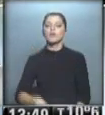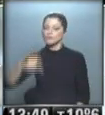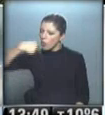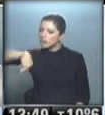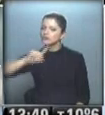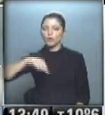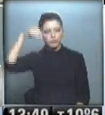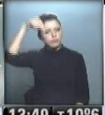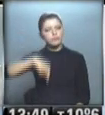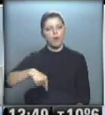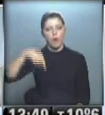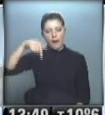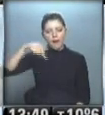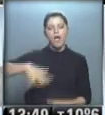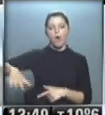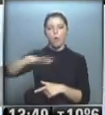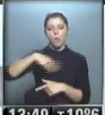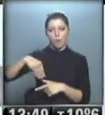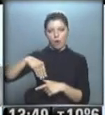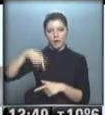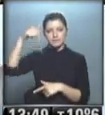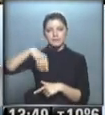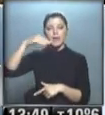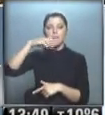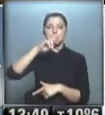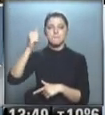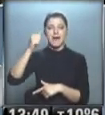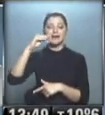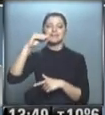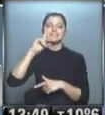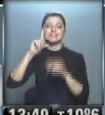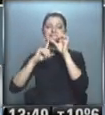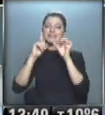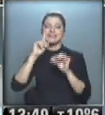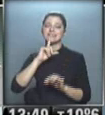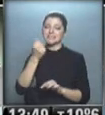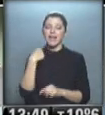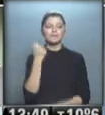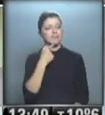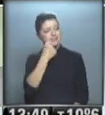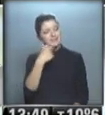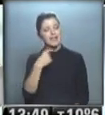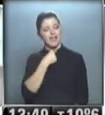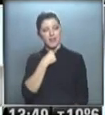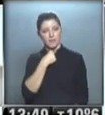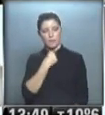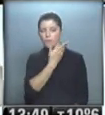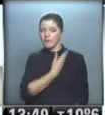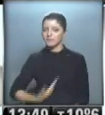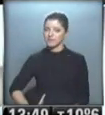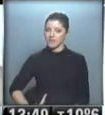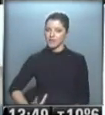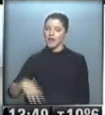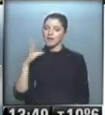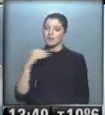nosotros Hoy acá en el partido de marchiquita le queremos decir presidenta querida que